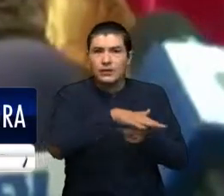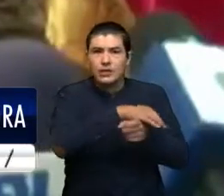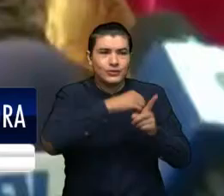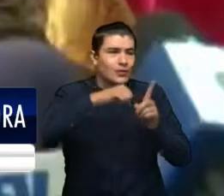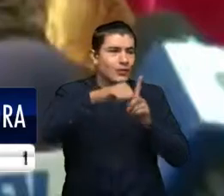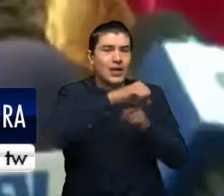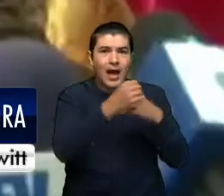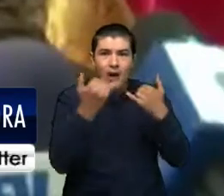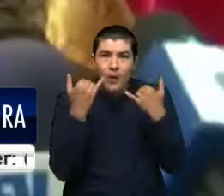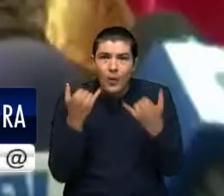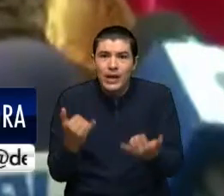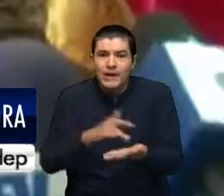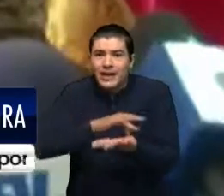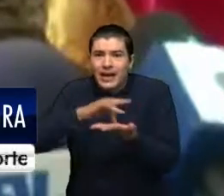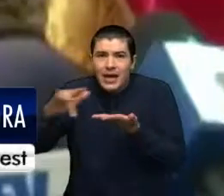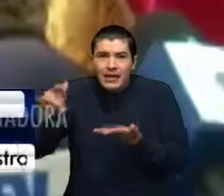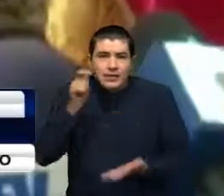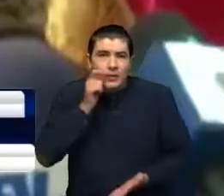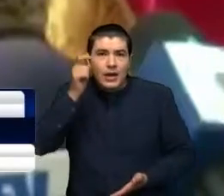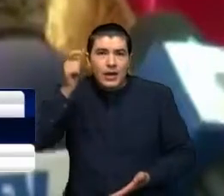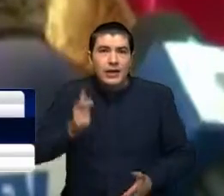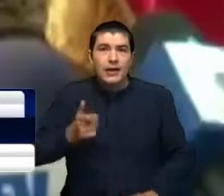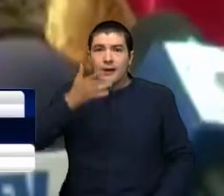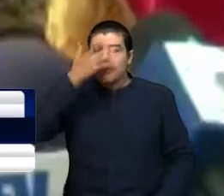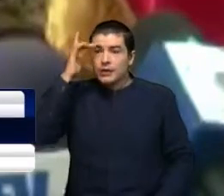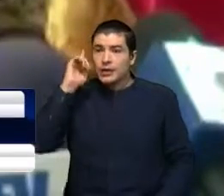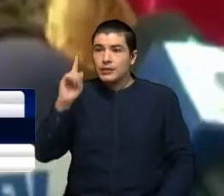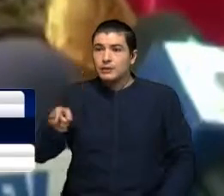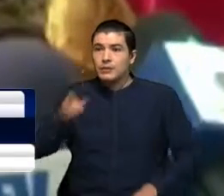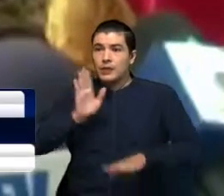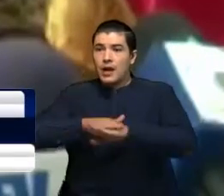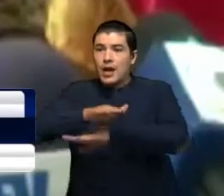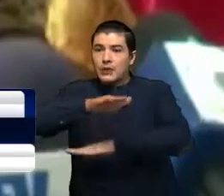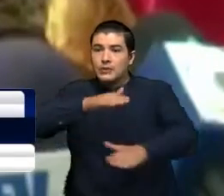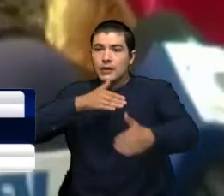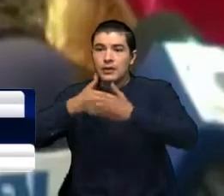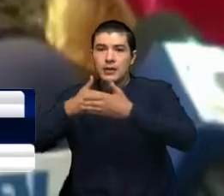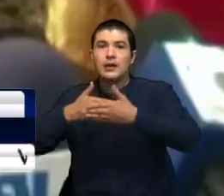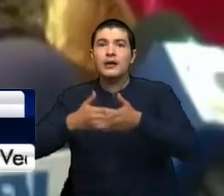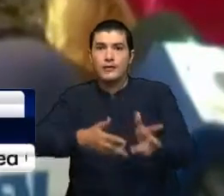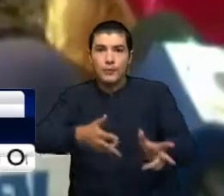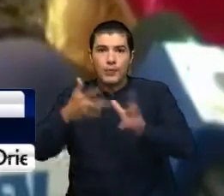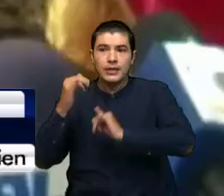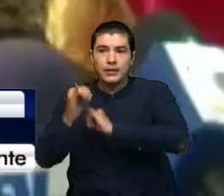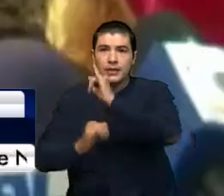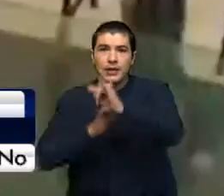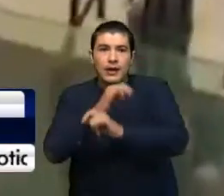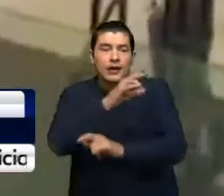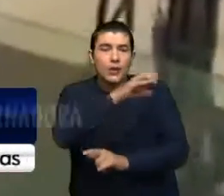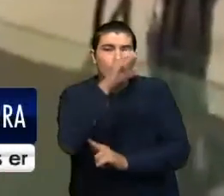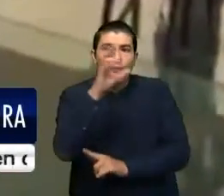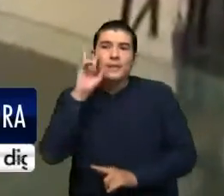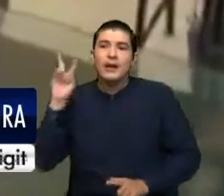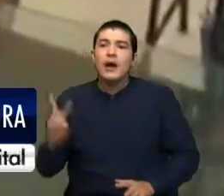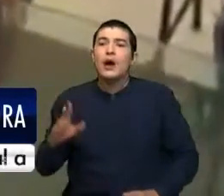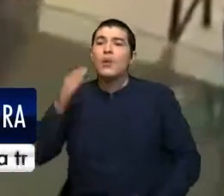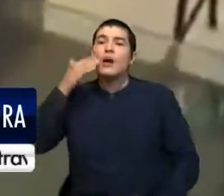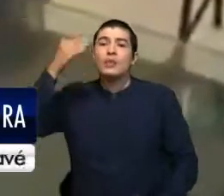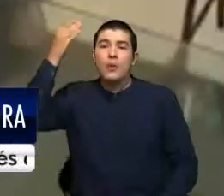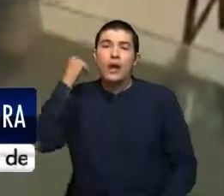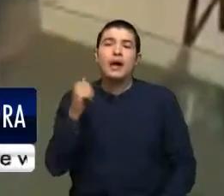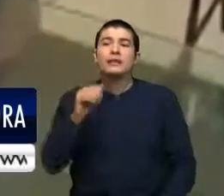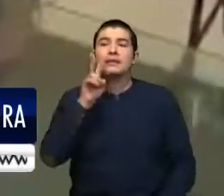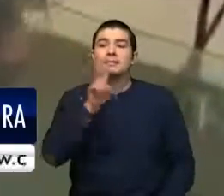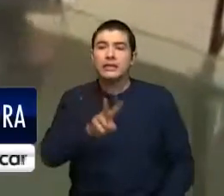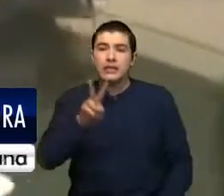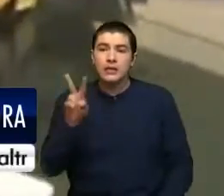una emergencia humanitaria a razón del cierre de la frontera desde el día 22 de febrero. Yo hago un llamado